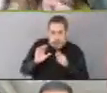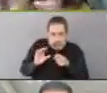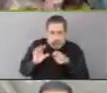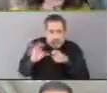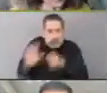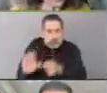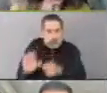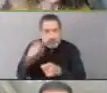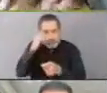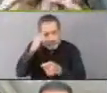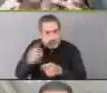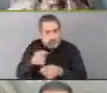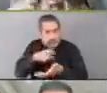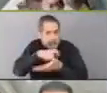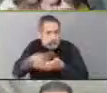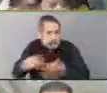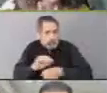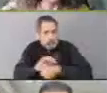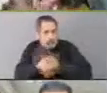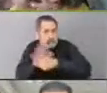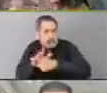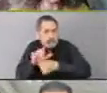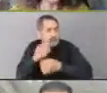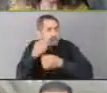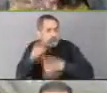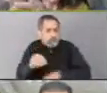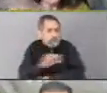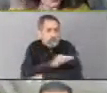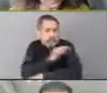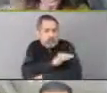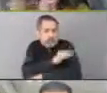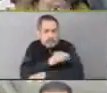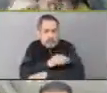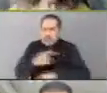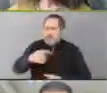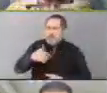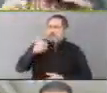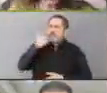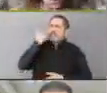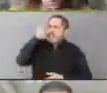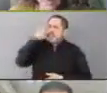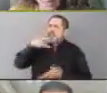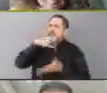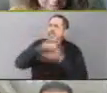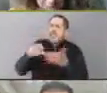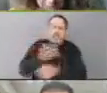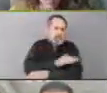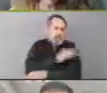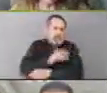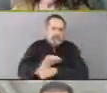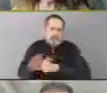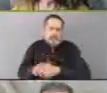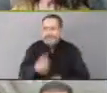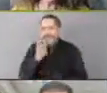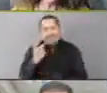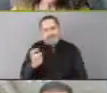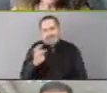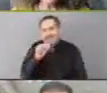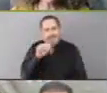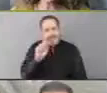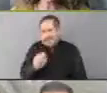fin específico que el propio partido determine. Esto no es así. Hay